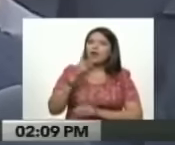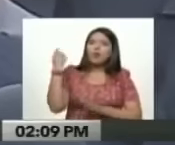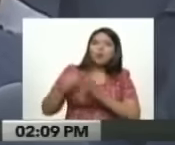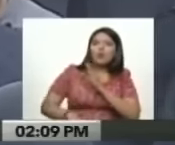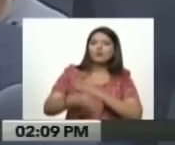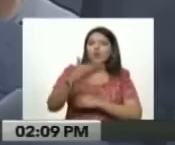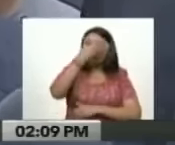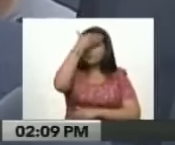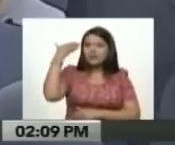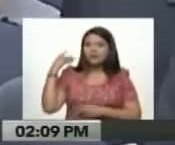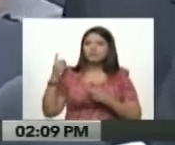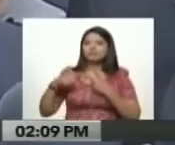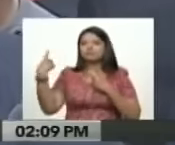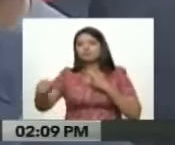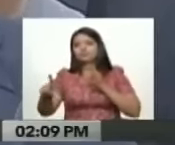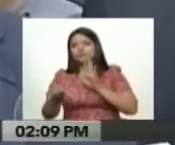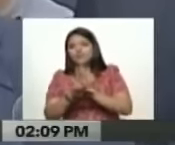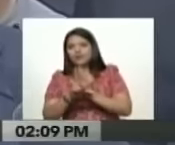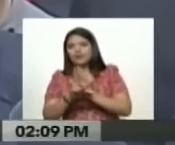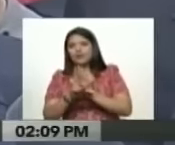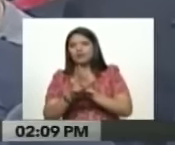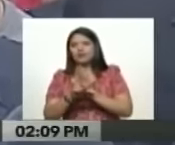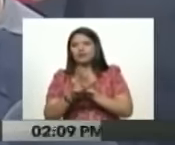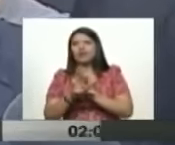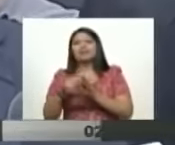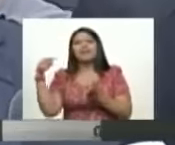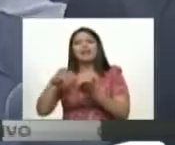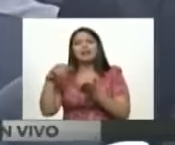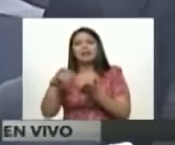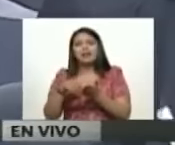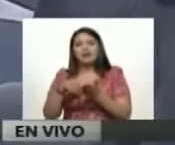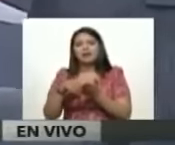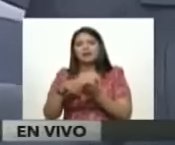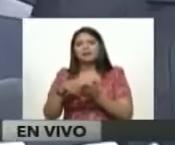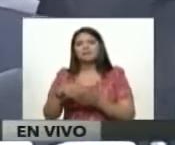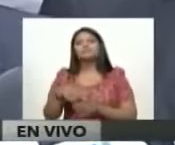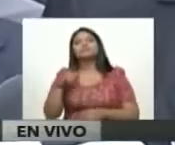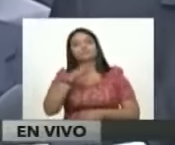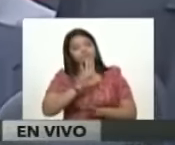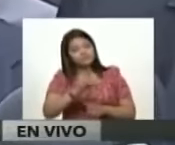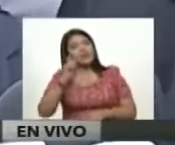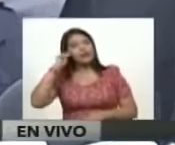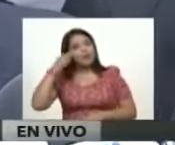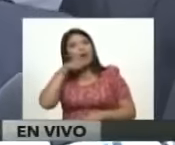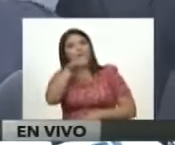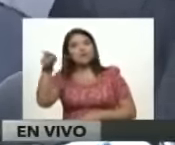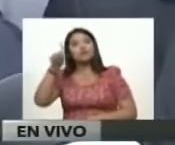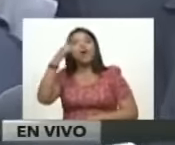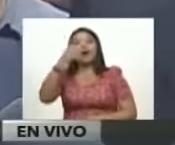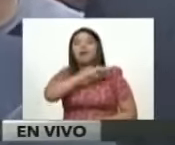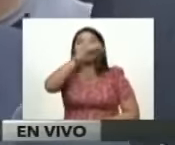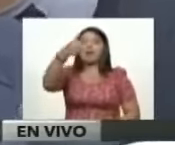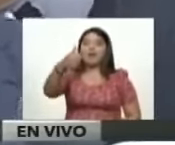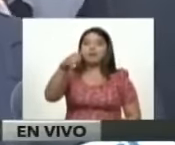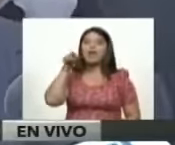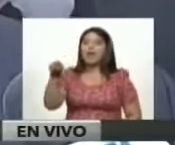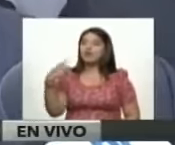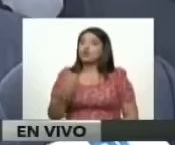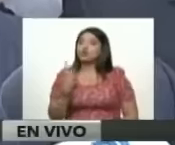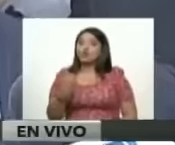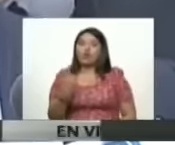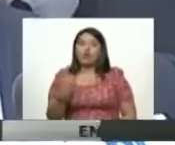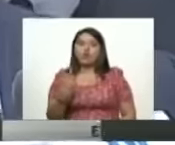también la ley del arrendamiento inmobiliario, que fue iniciativa? Bueno, recuérdate que ellos tienen jefe. Esa bancada no se gobierna, esa